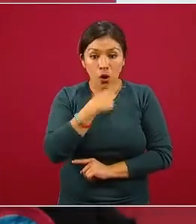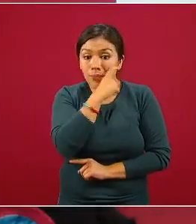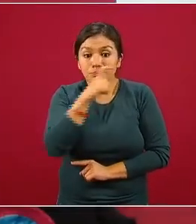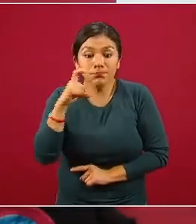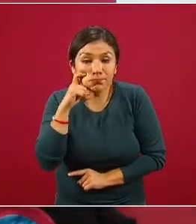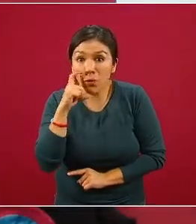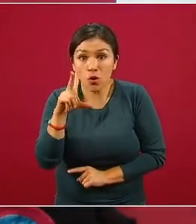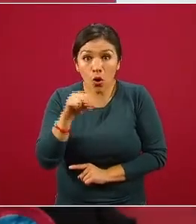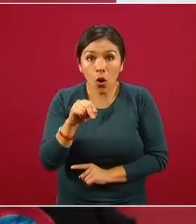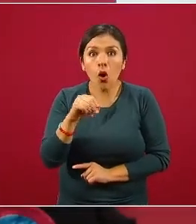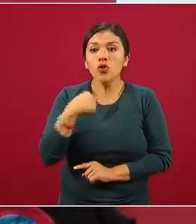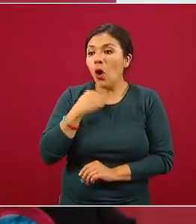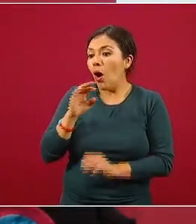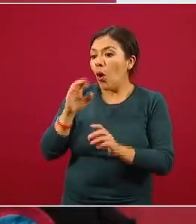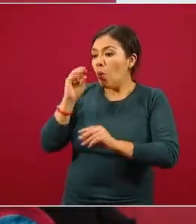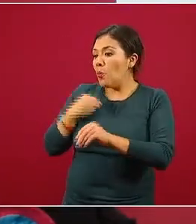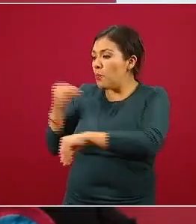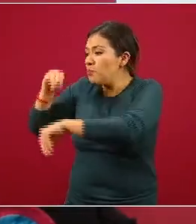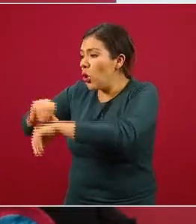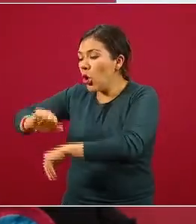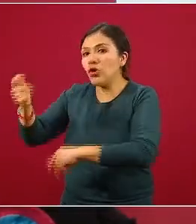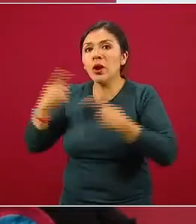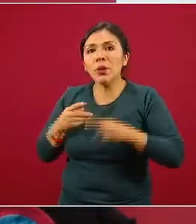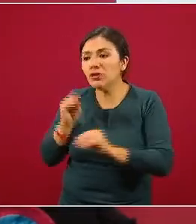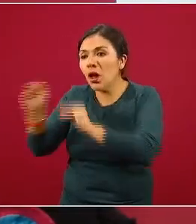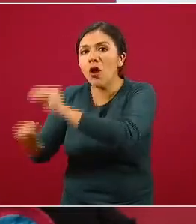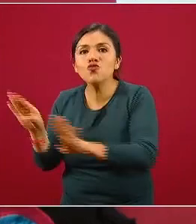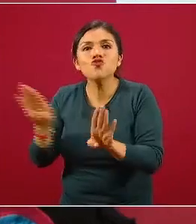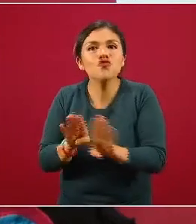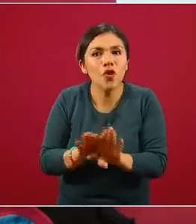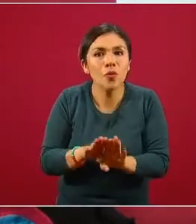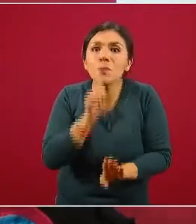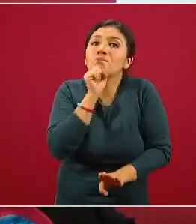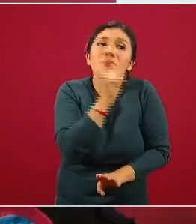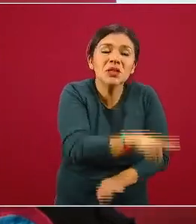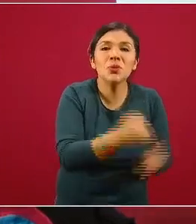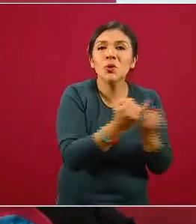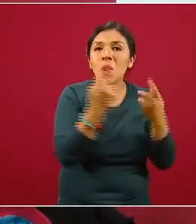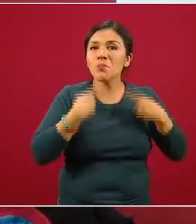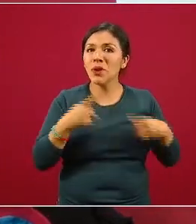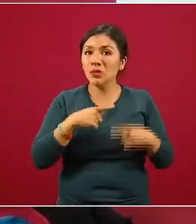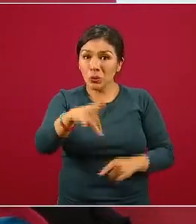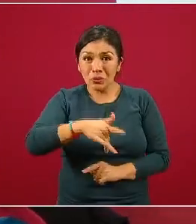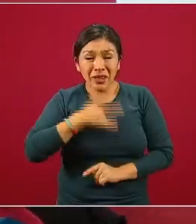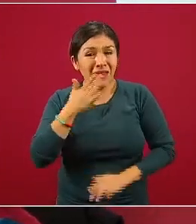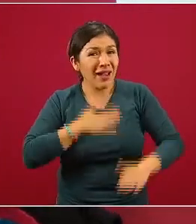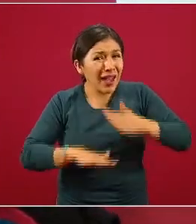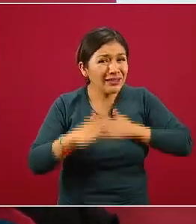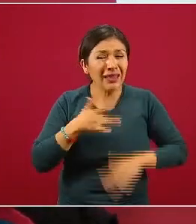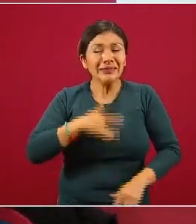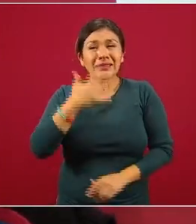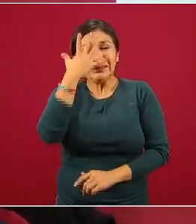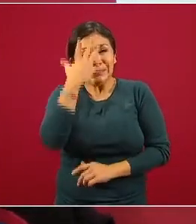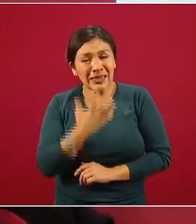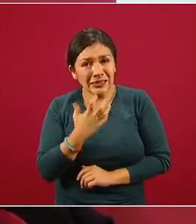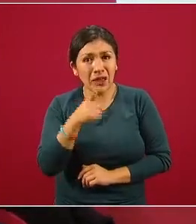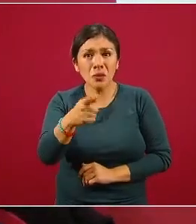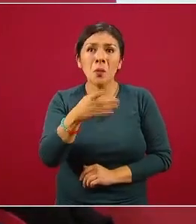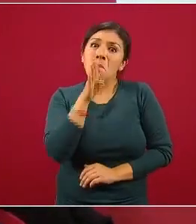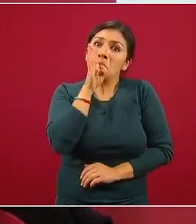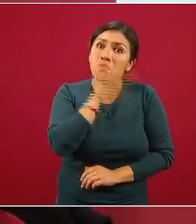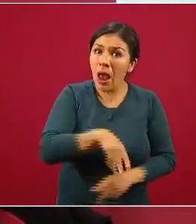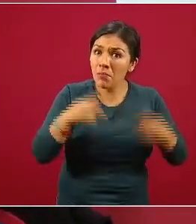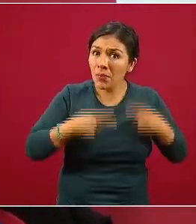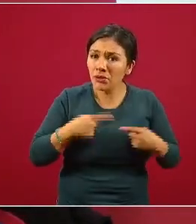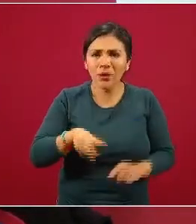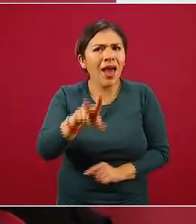a la gente que me necesita? Y esto incluye a los pacientes. Y recuerden, sentirnos cansados o tristes no significa que no seamos buenos para hacer